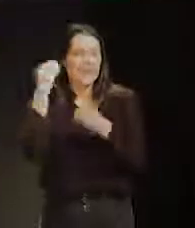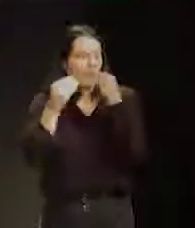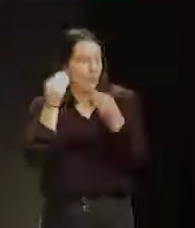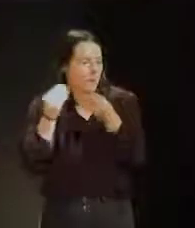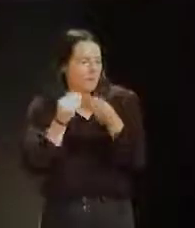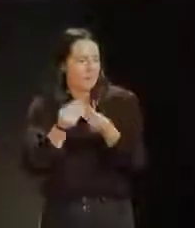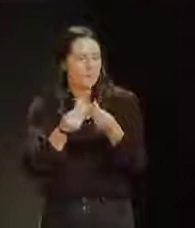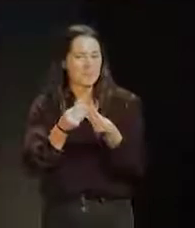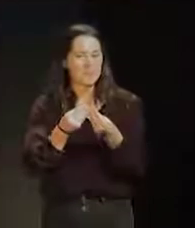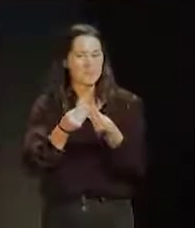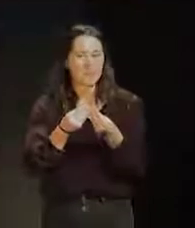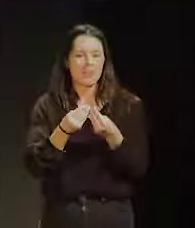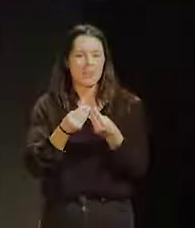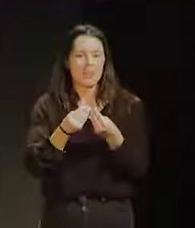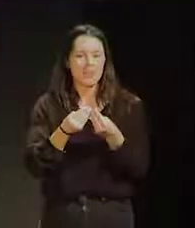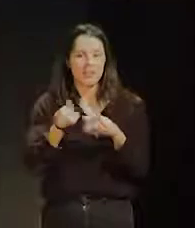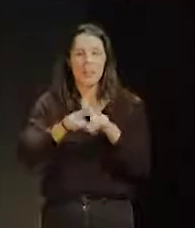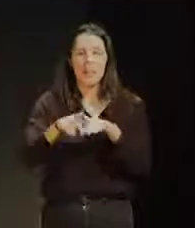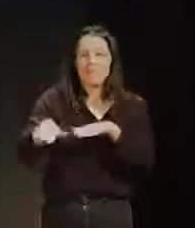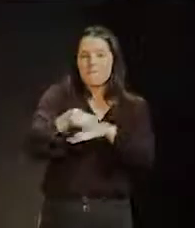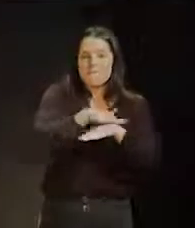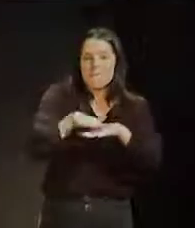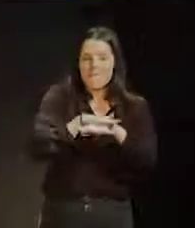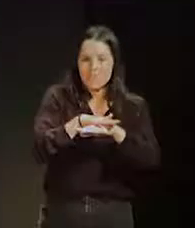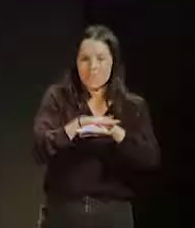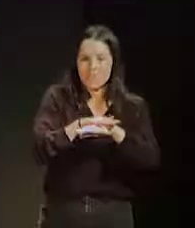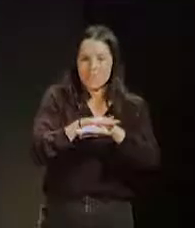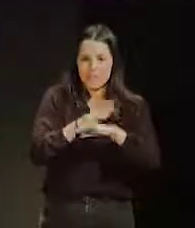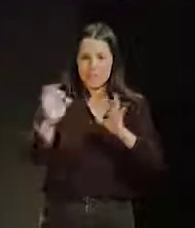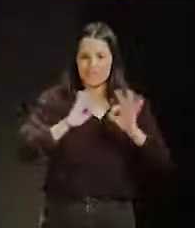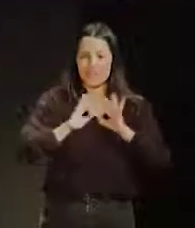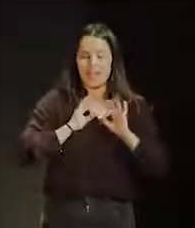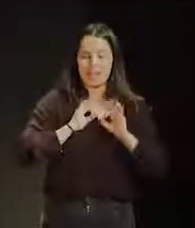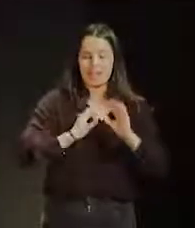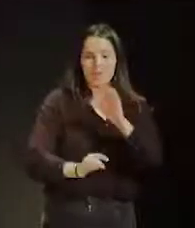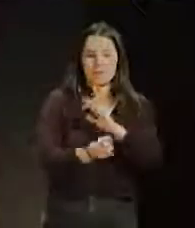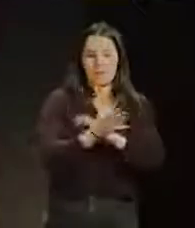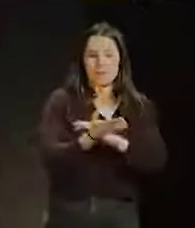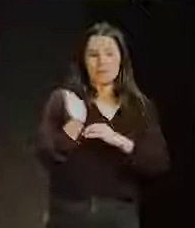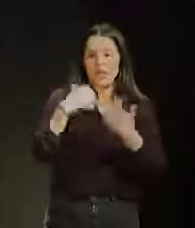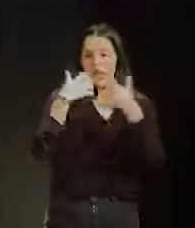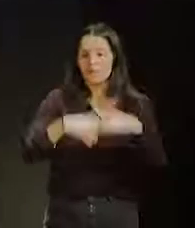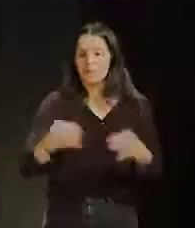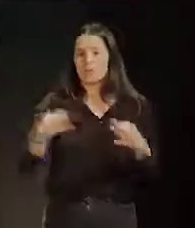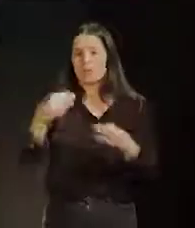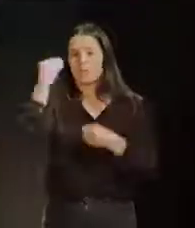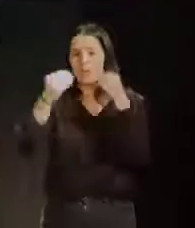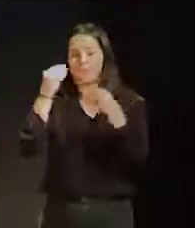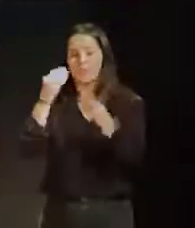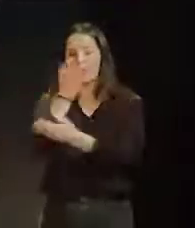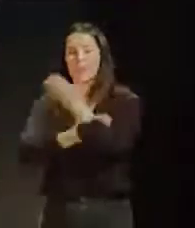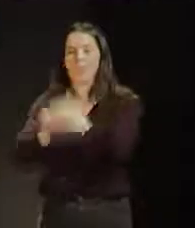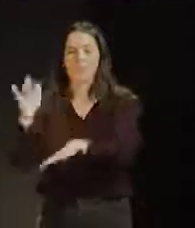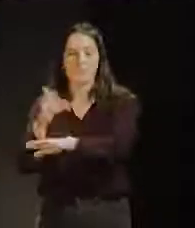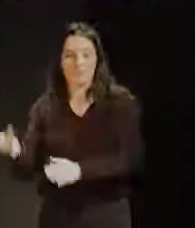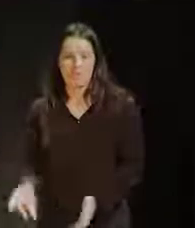en la estructura, en la base, en la creación, como accesible a personas con discapacidad sensorial. He estado muy fuerte que